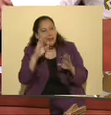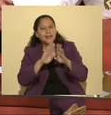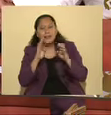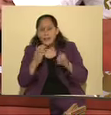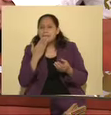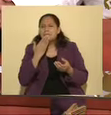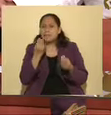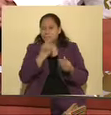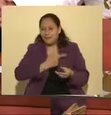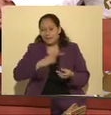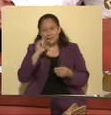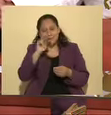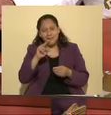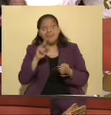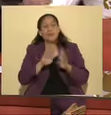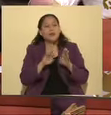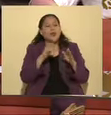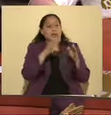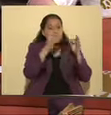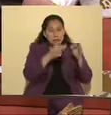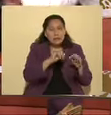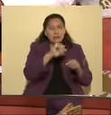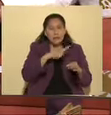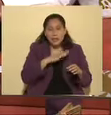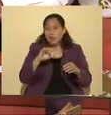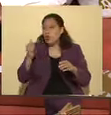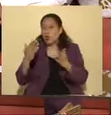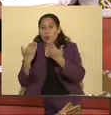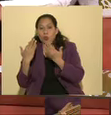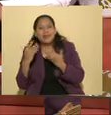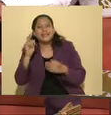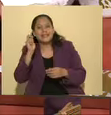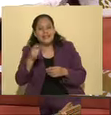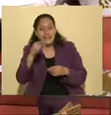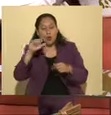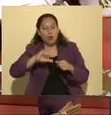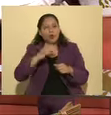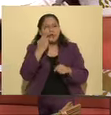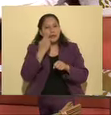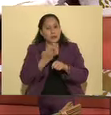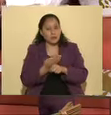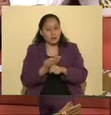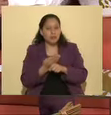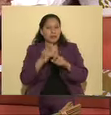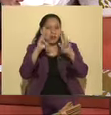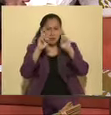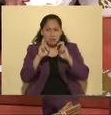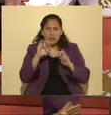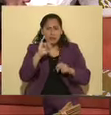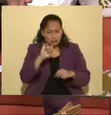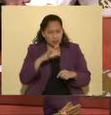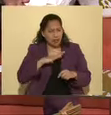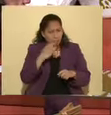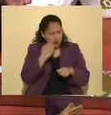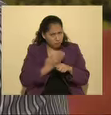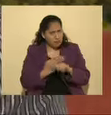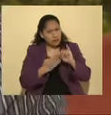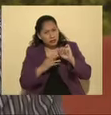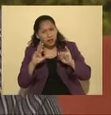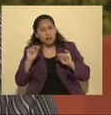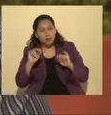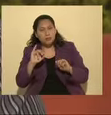gusto. Vamos a hablar de lo que existe y lo que no existe. Lo que no existe. Y hoy vamos a hablar de la responsabilidad. ¿Existe o no existe la responsabilidad?